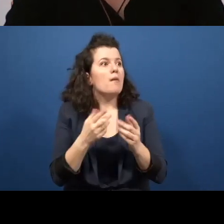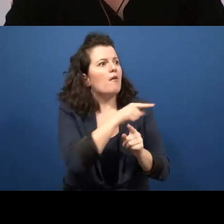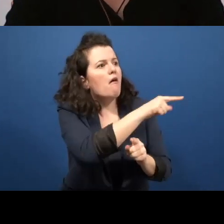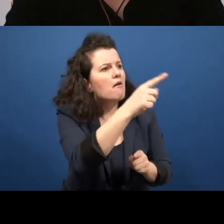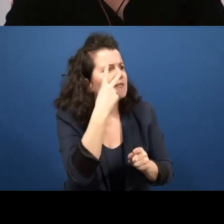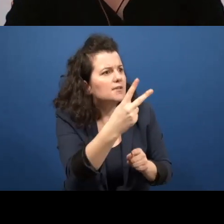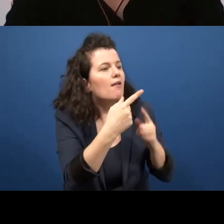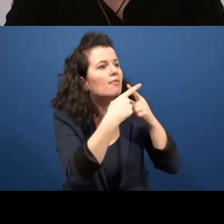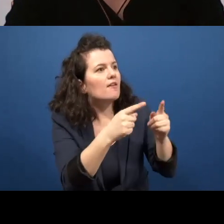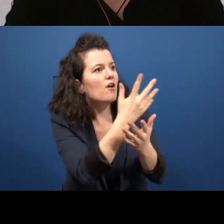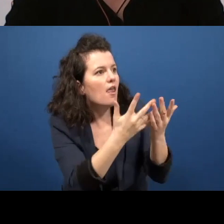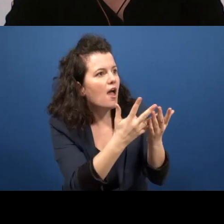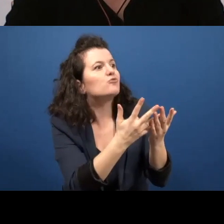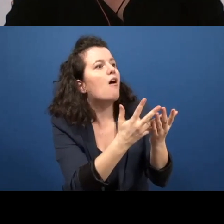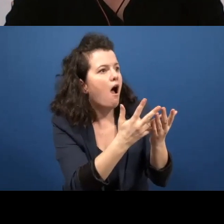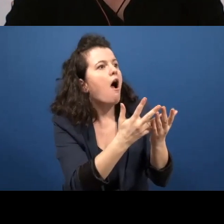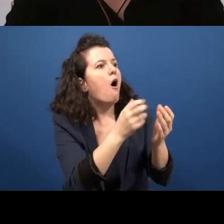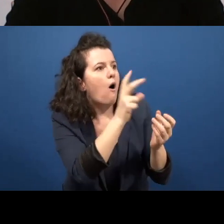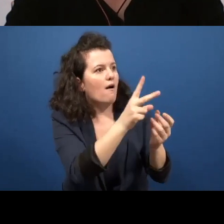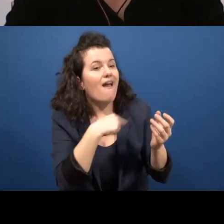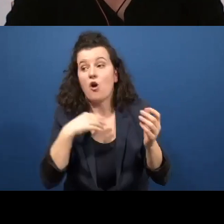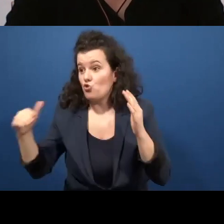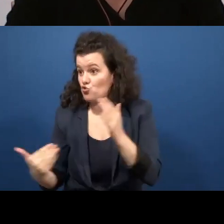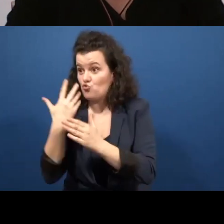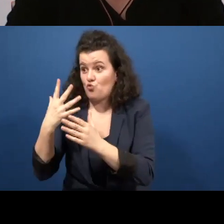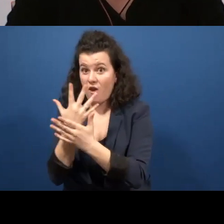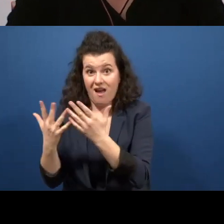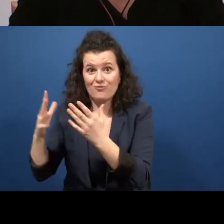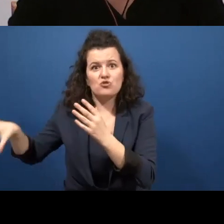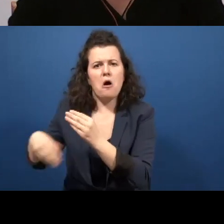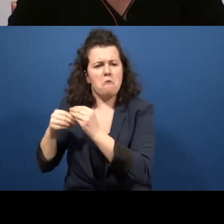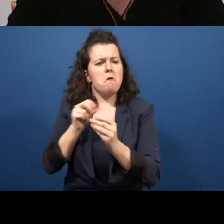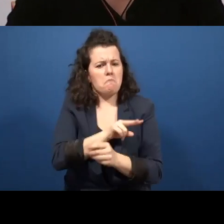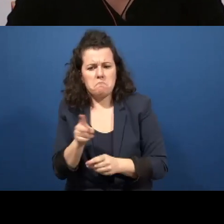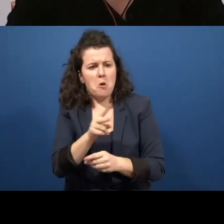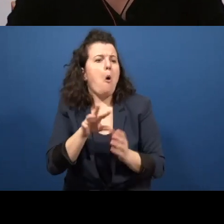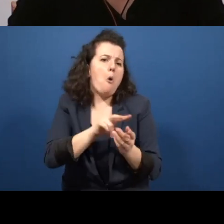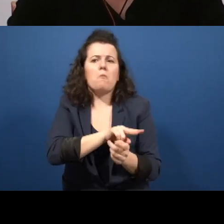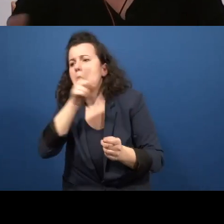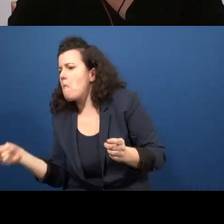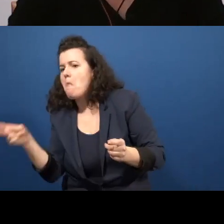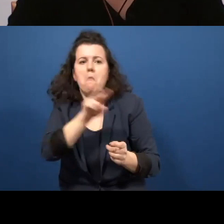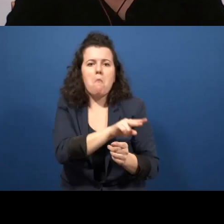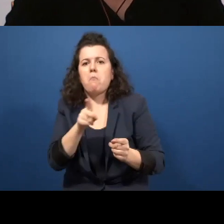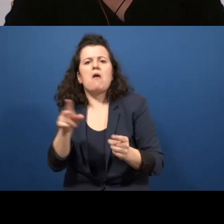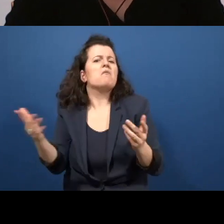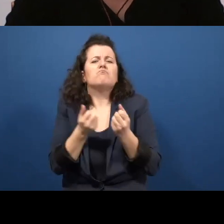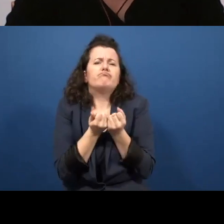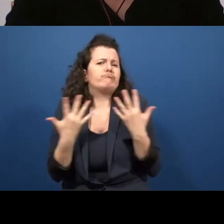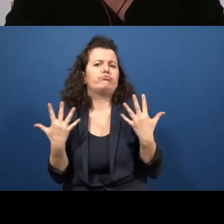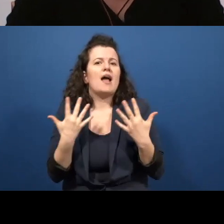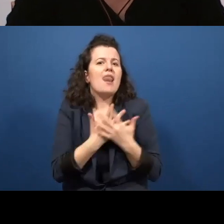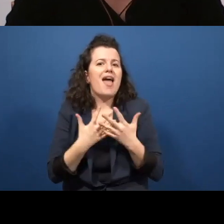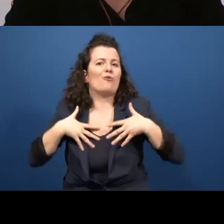esas habilidades en nuevas combinaciones lingüísticas. Es muy importante contar con un título en